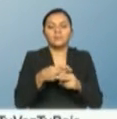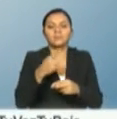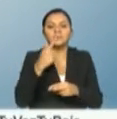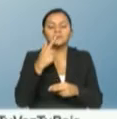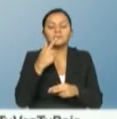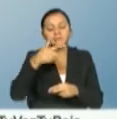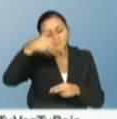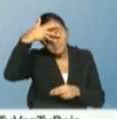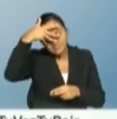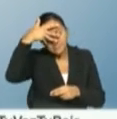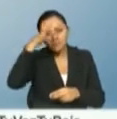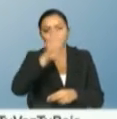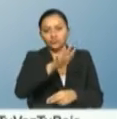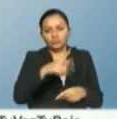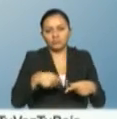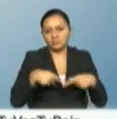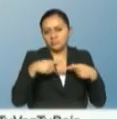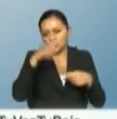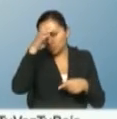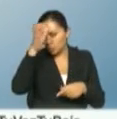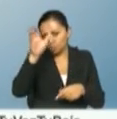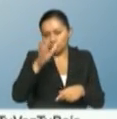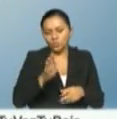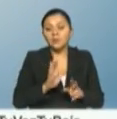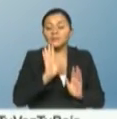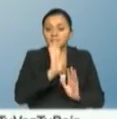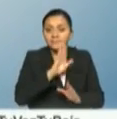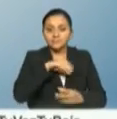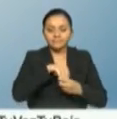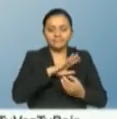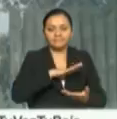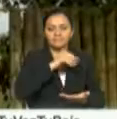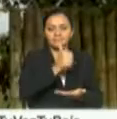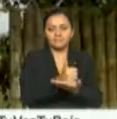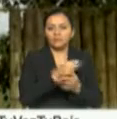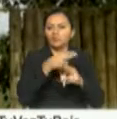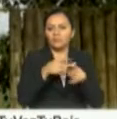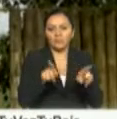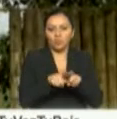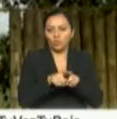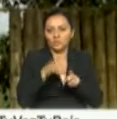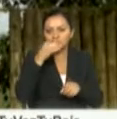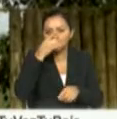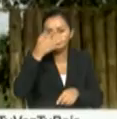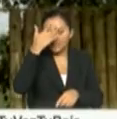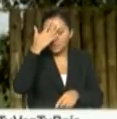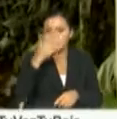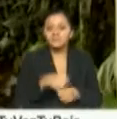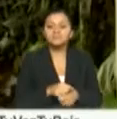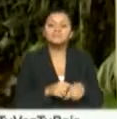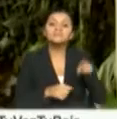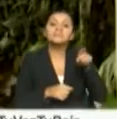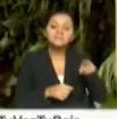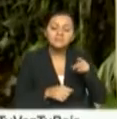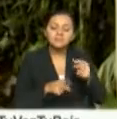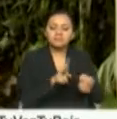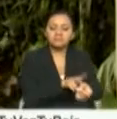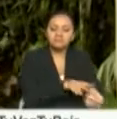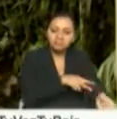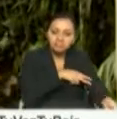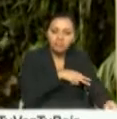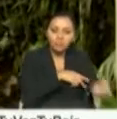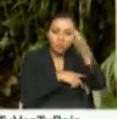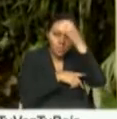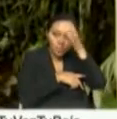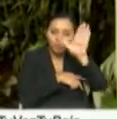ancestral que habita la zona y tiene como cabecera cantonal a Santo Domingo. La riqueza de rituales y costumbres de la